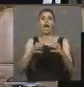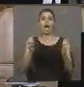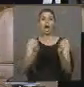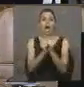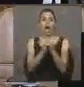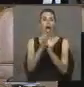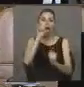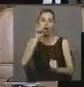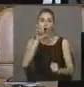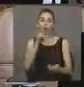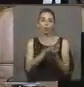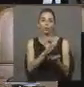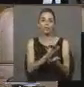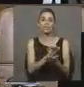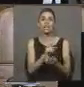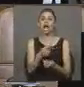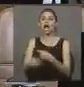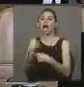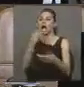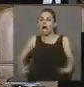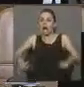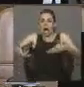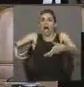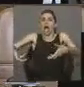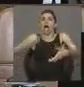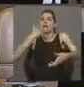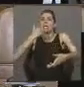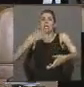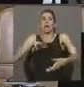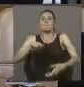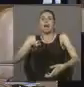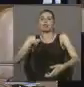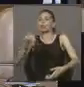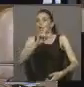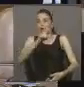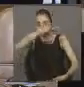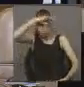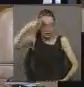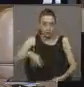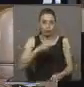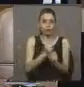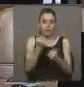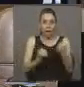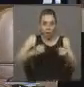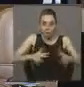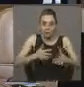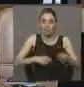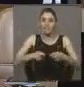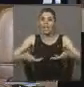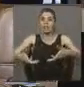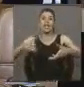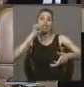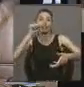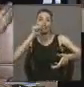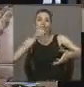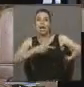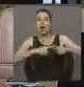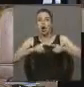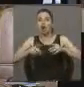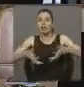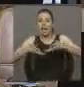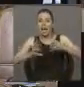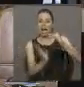dan carácter de matutero y resulta que son emprendedores, resulta que son gente que se esfuerzan y resulta que son las mujeres que llevan otra